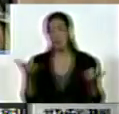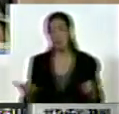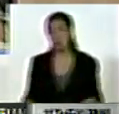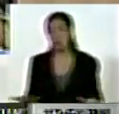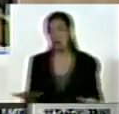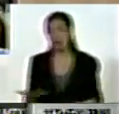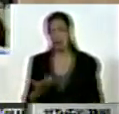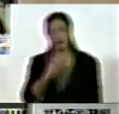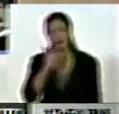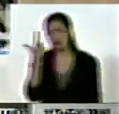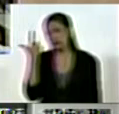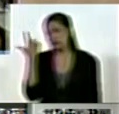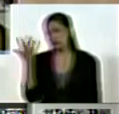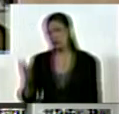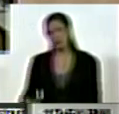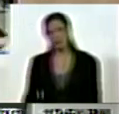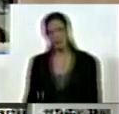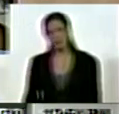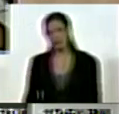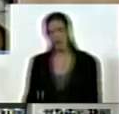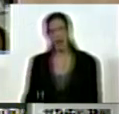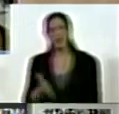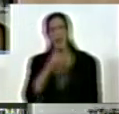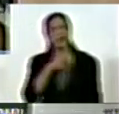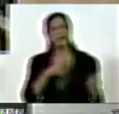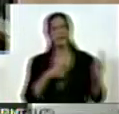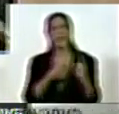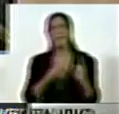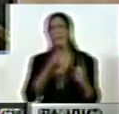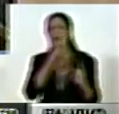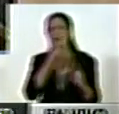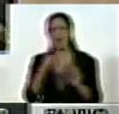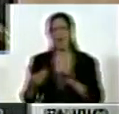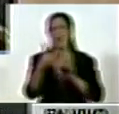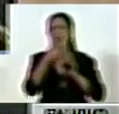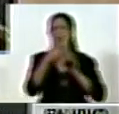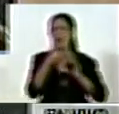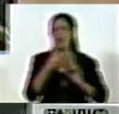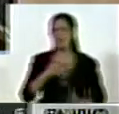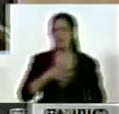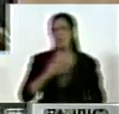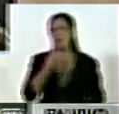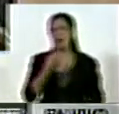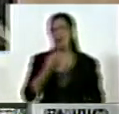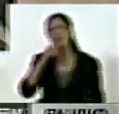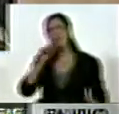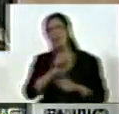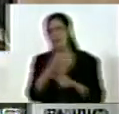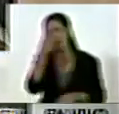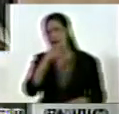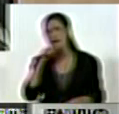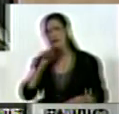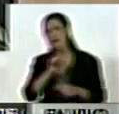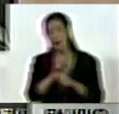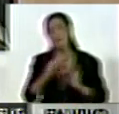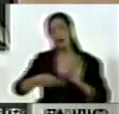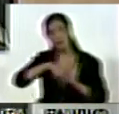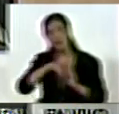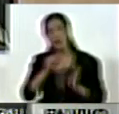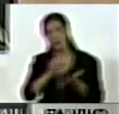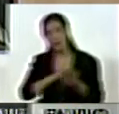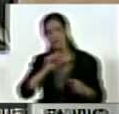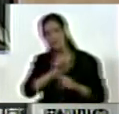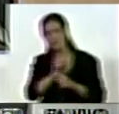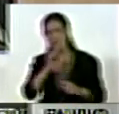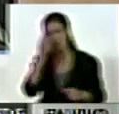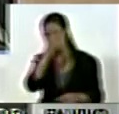una pena que no tenga el periodista que me acosó en las Naciones Unidas para decírselo en su cara, para ratificárselo en su